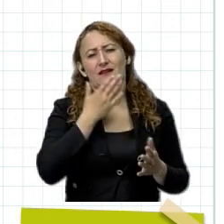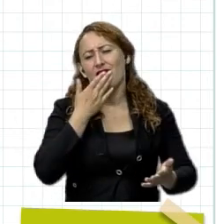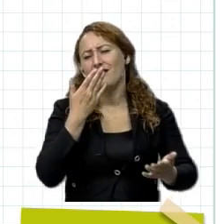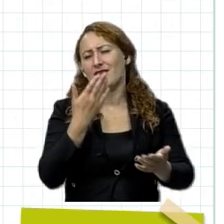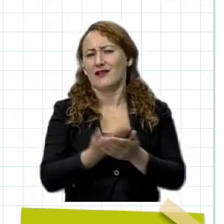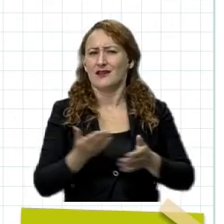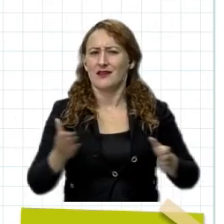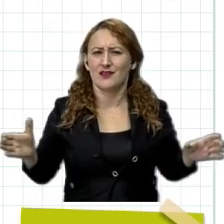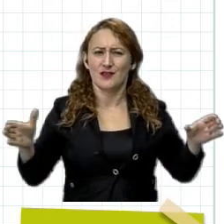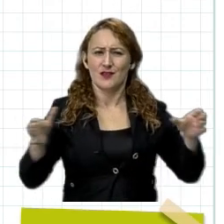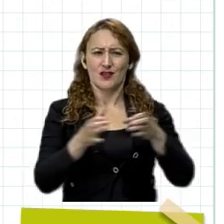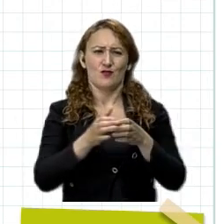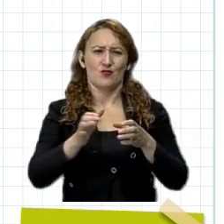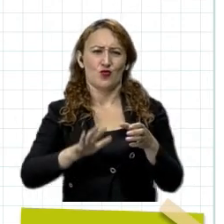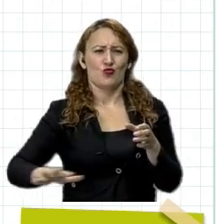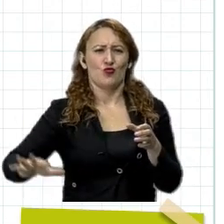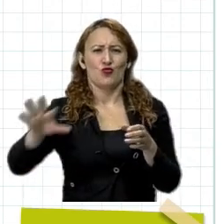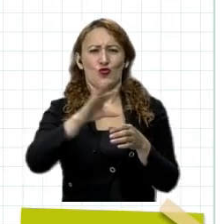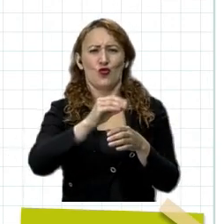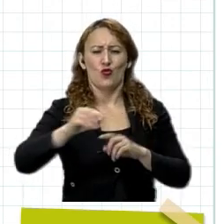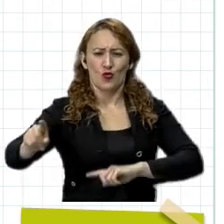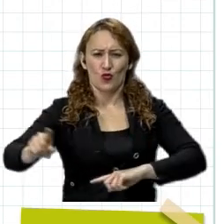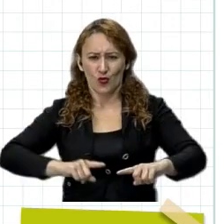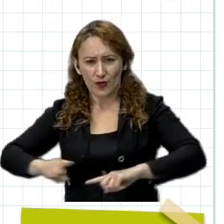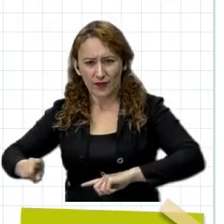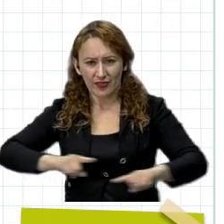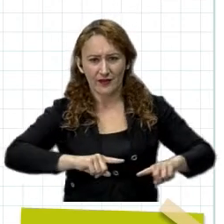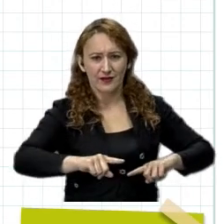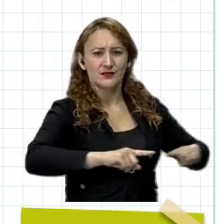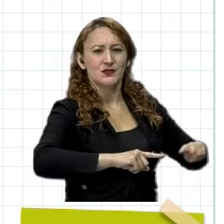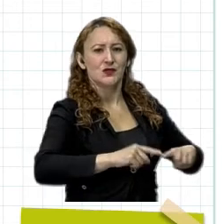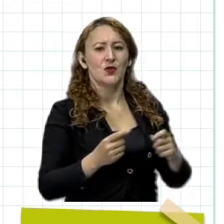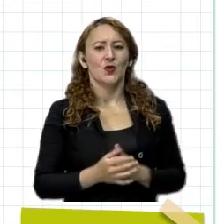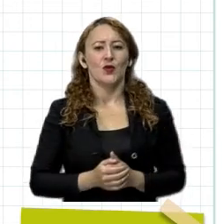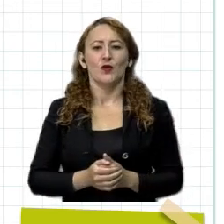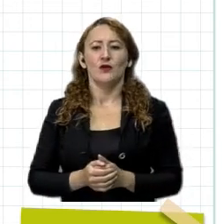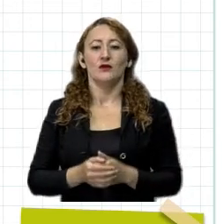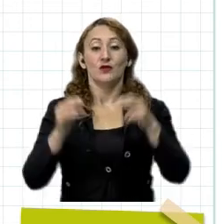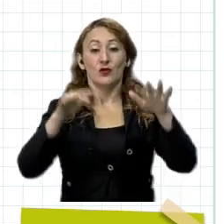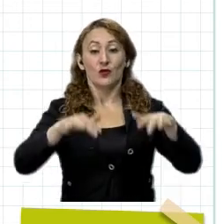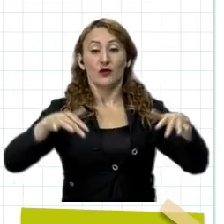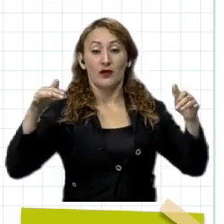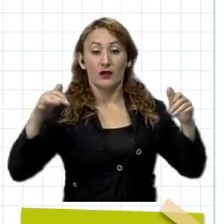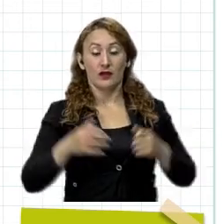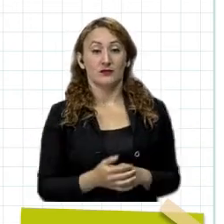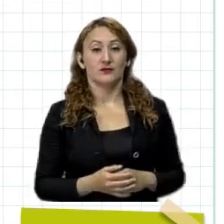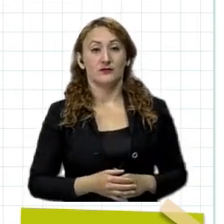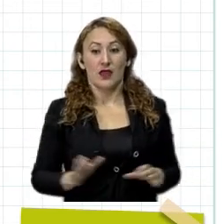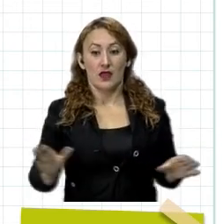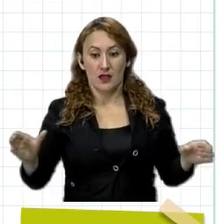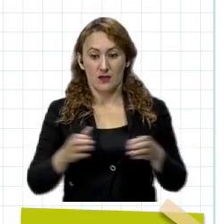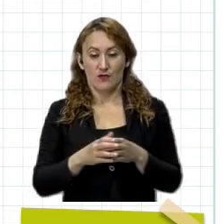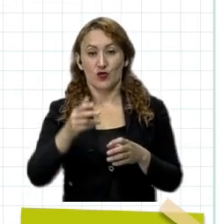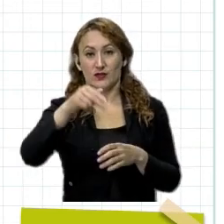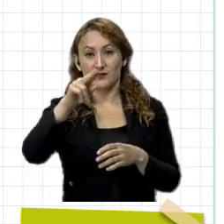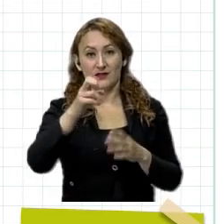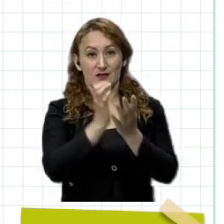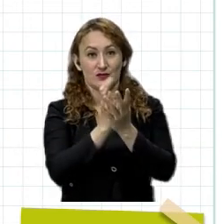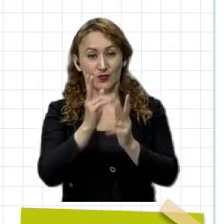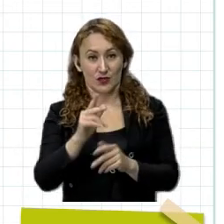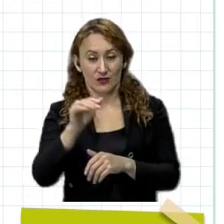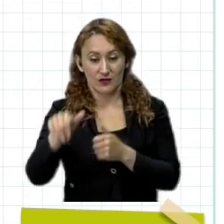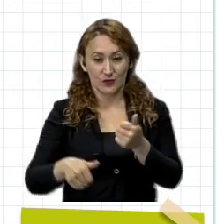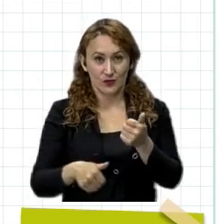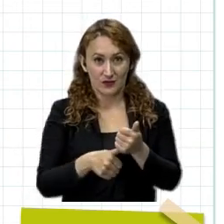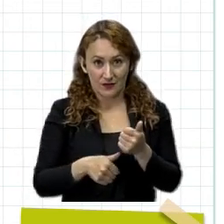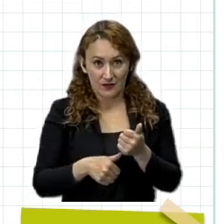está en la parte de la coordinación de nuestro congreso, el equipo de los 17 estudiantes